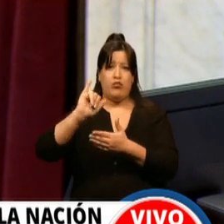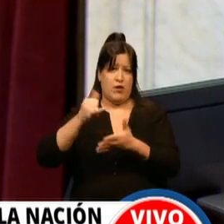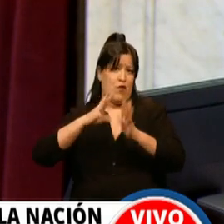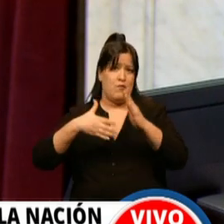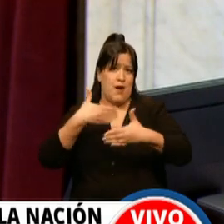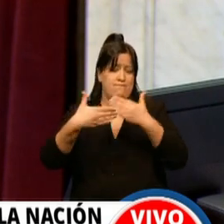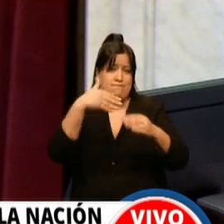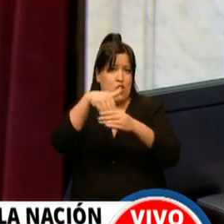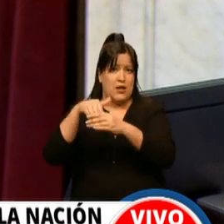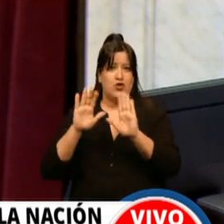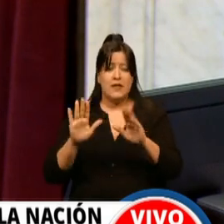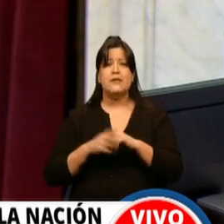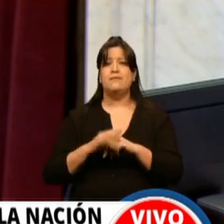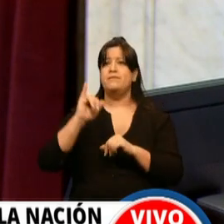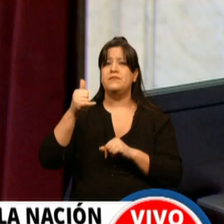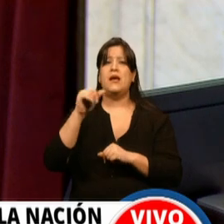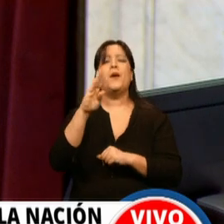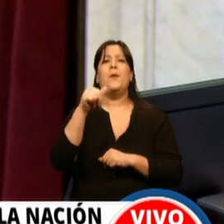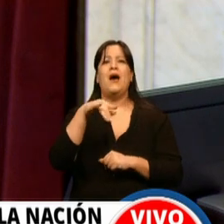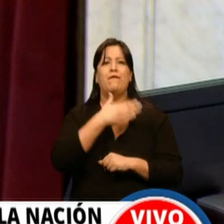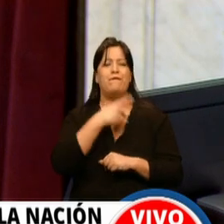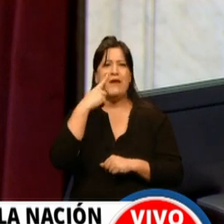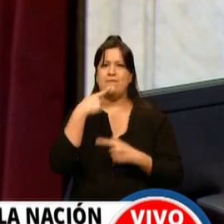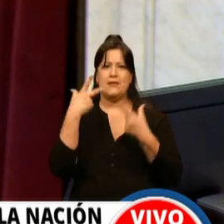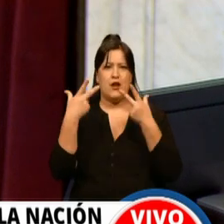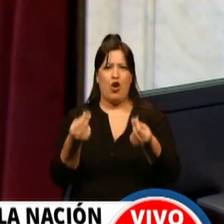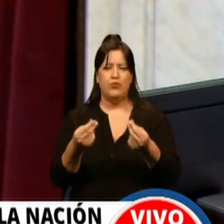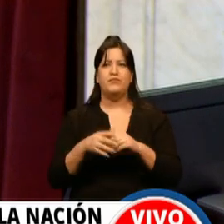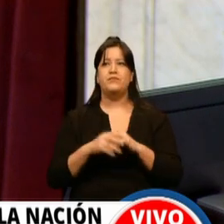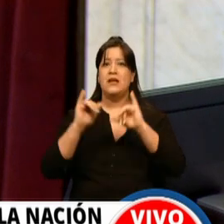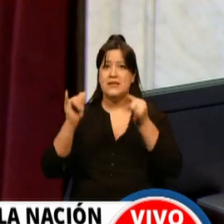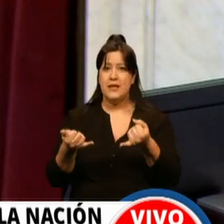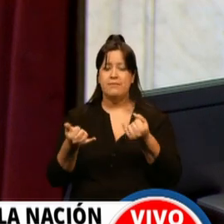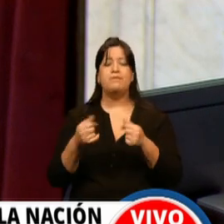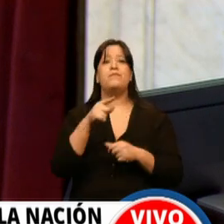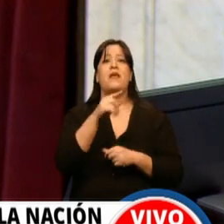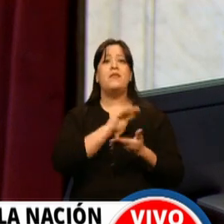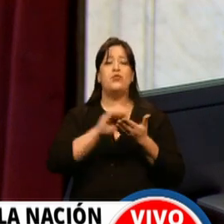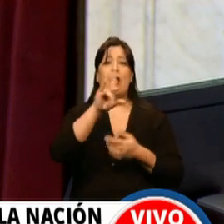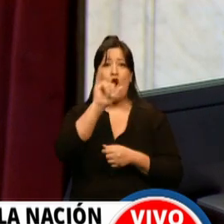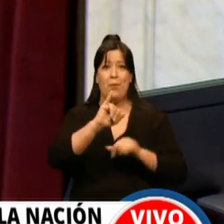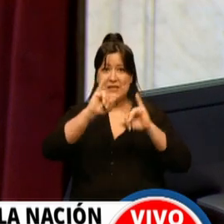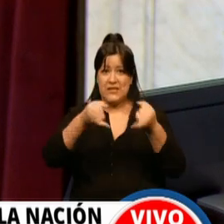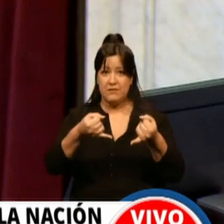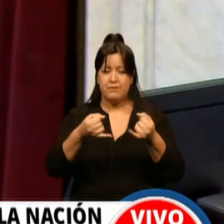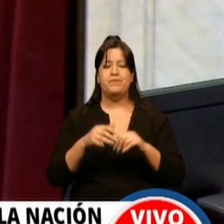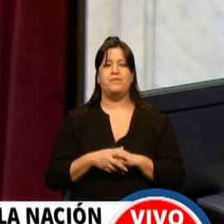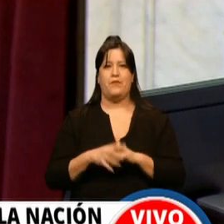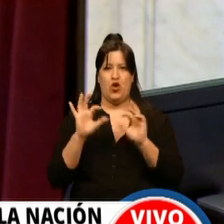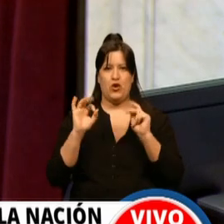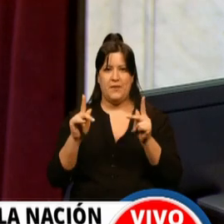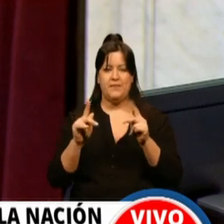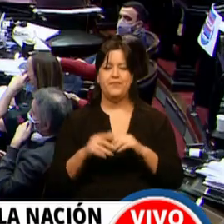lópez si diputaban si usted no la acepta la acepta y usted diputado lópez la acepta